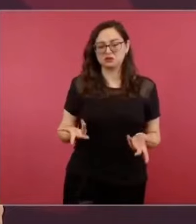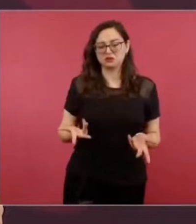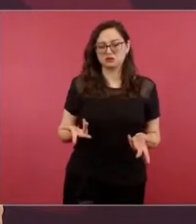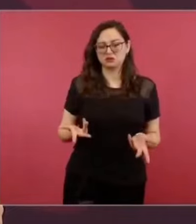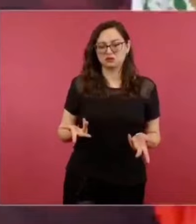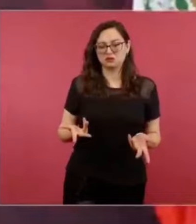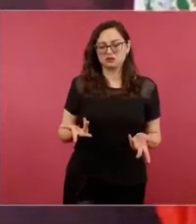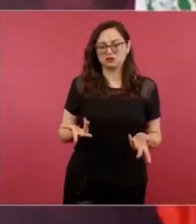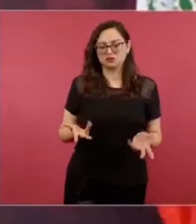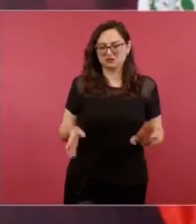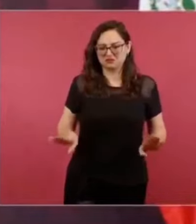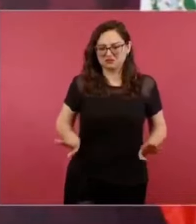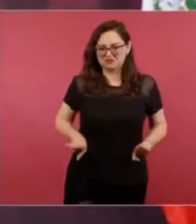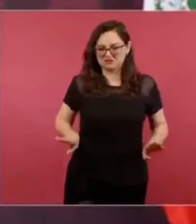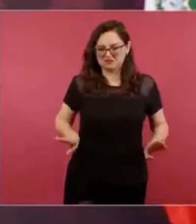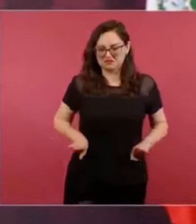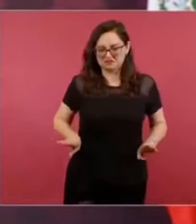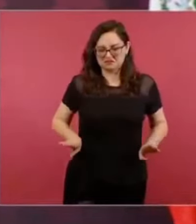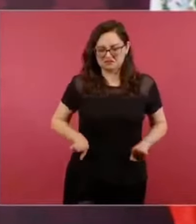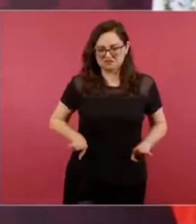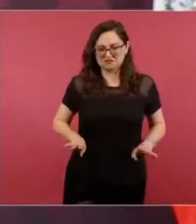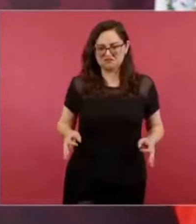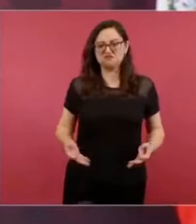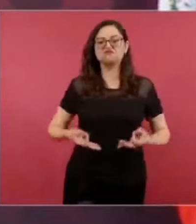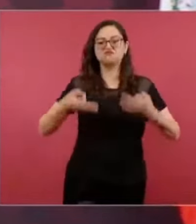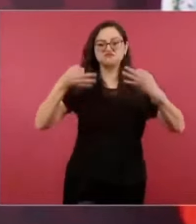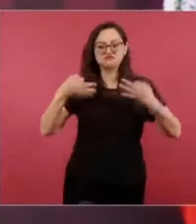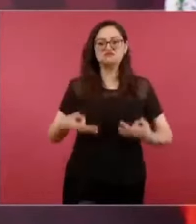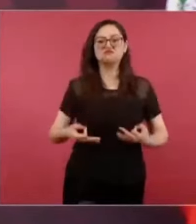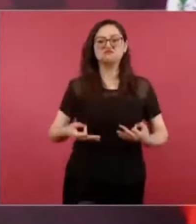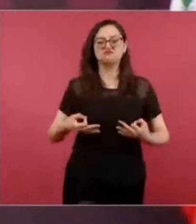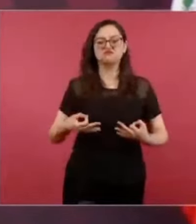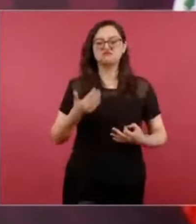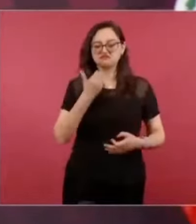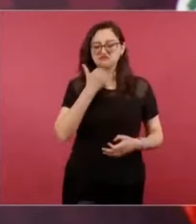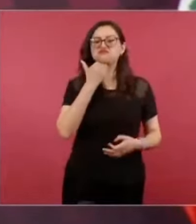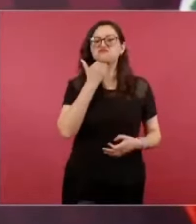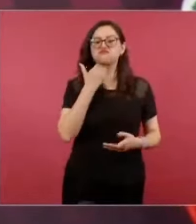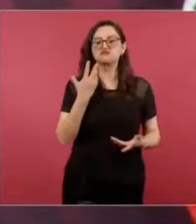que actúa con dignidad, que es